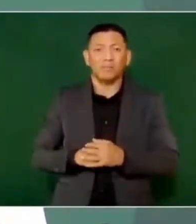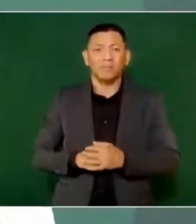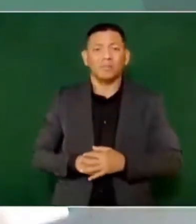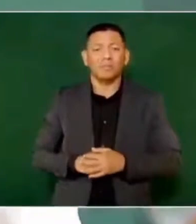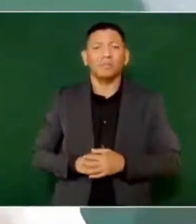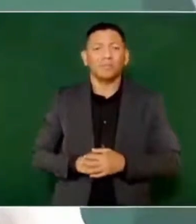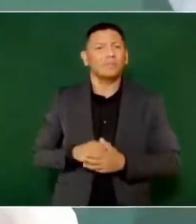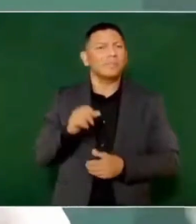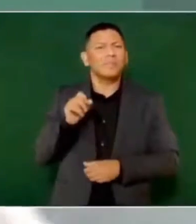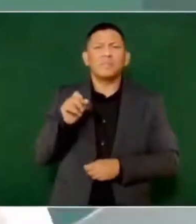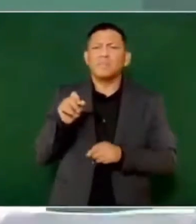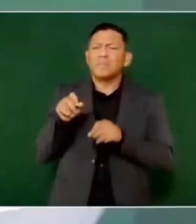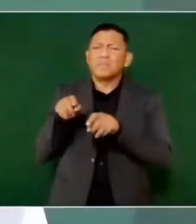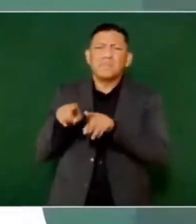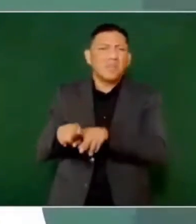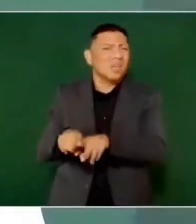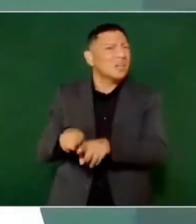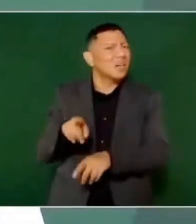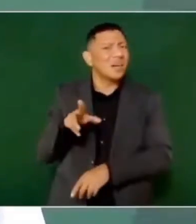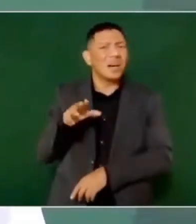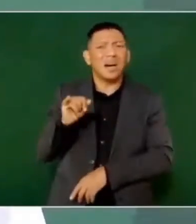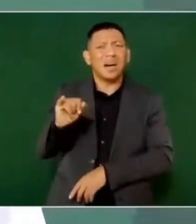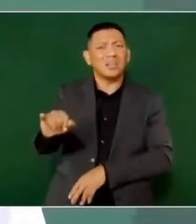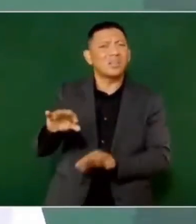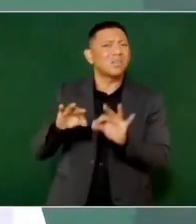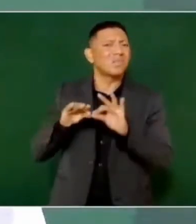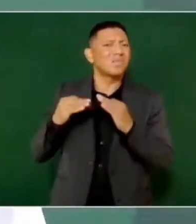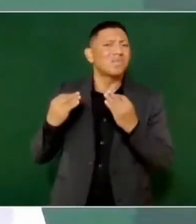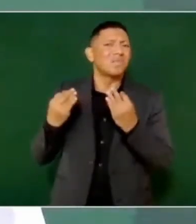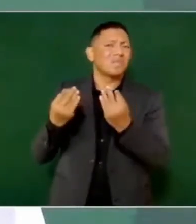con esa misma línea.